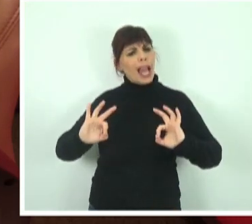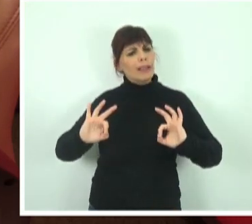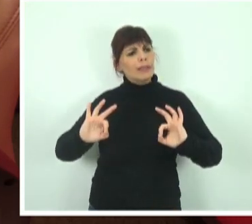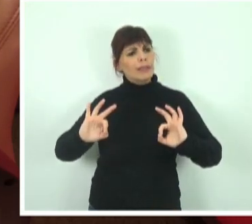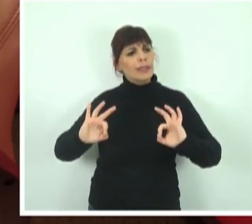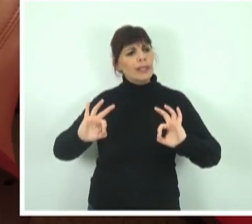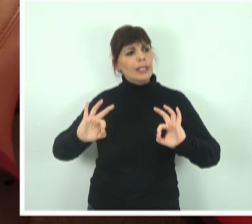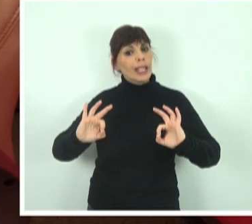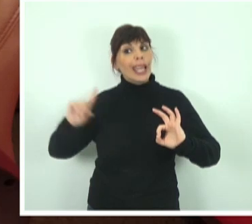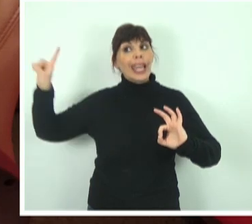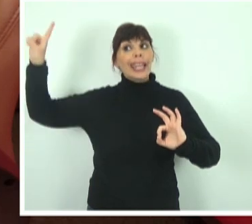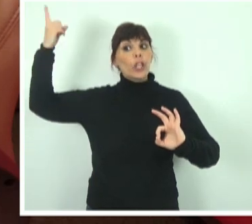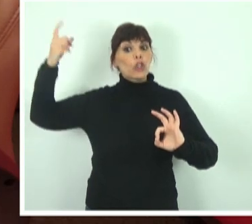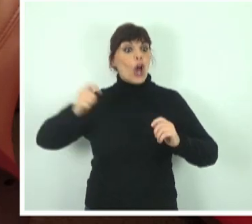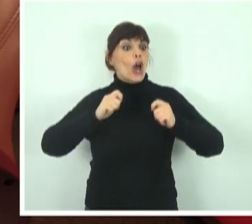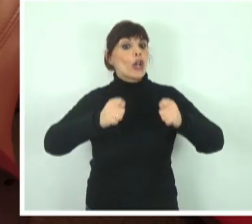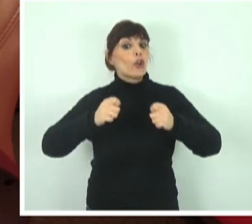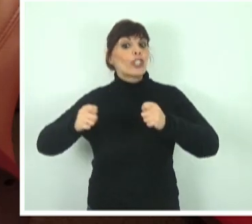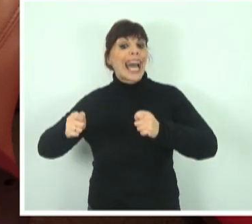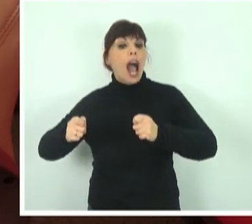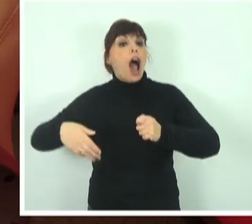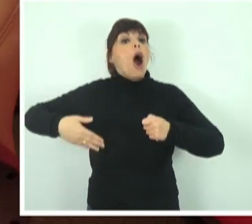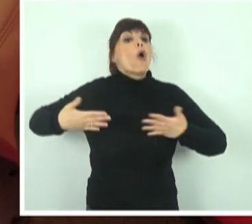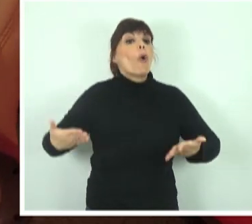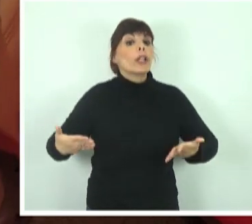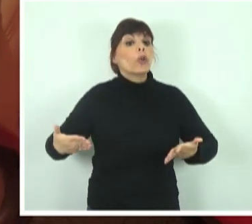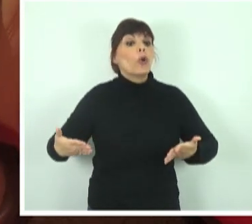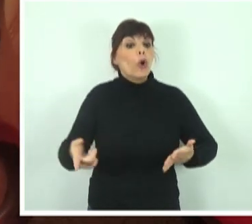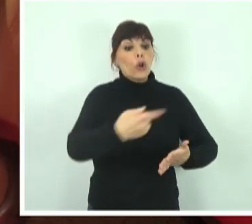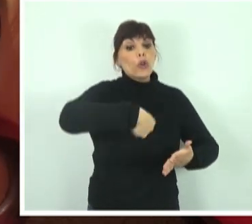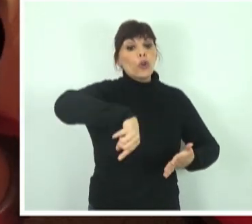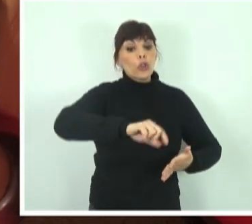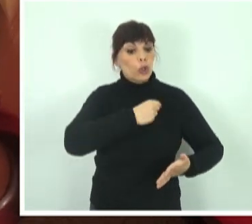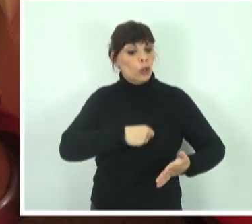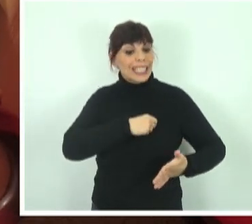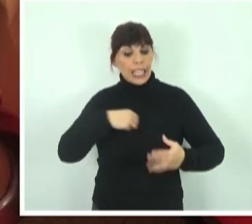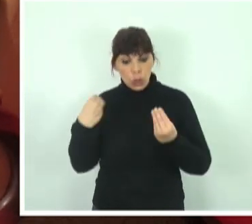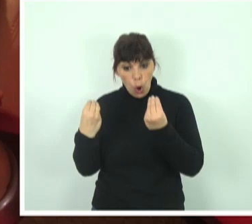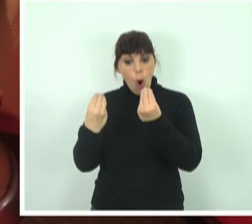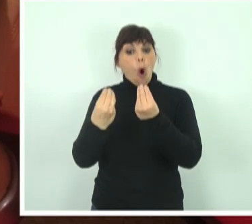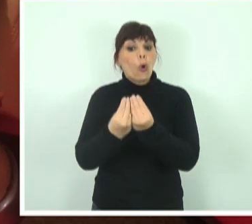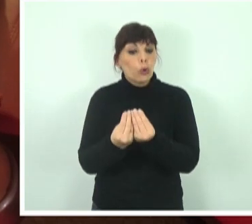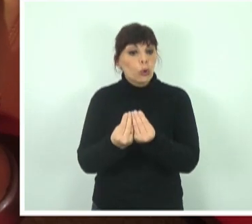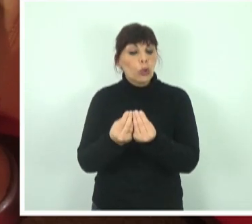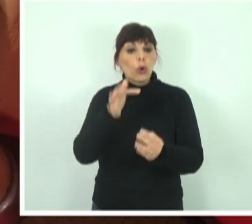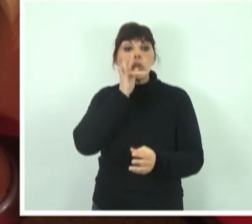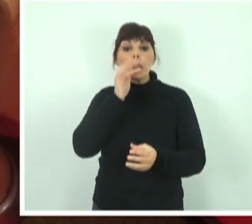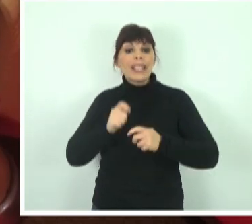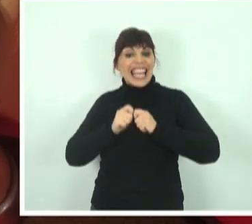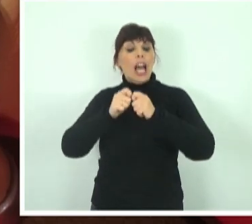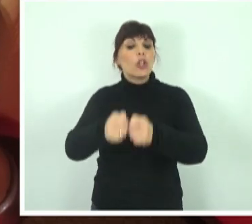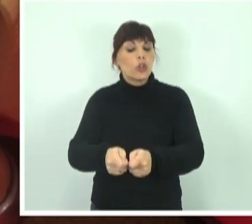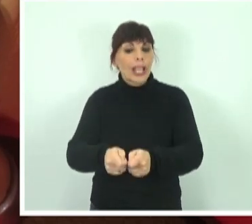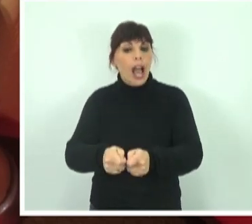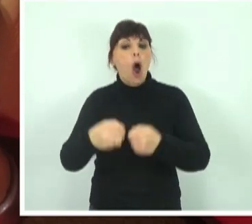en comunión juntos. ¿Qué son promesas? Por ejemplo, atención, primero es la